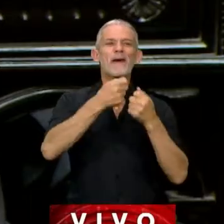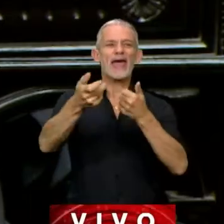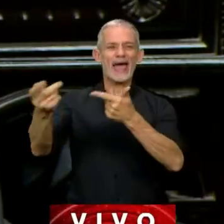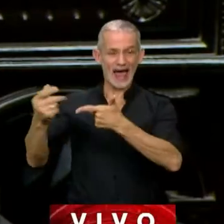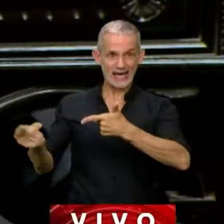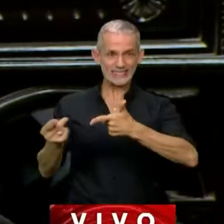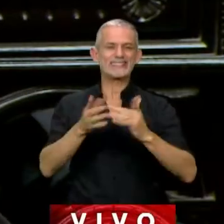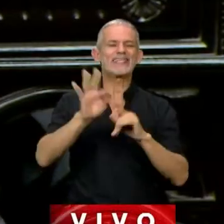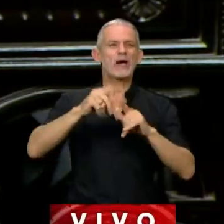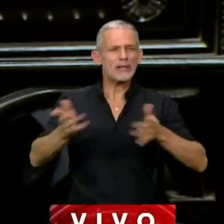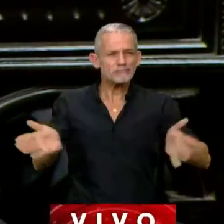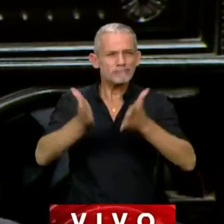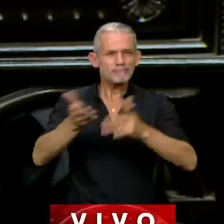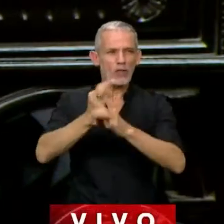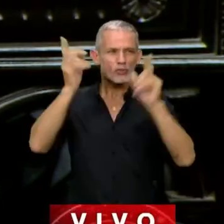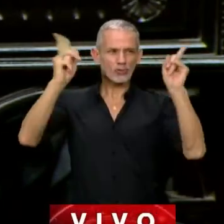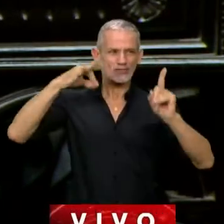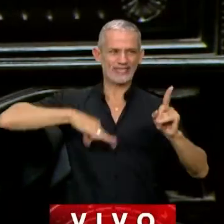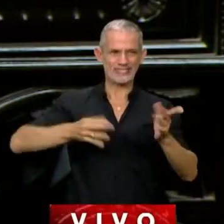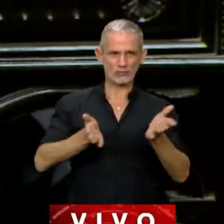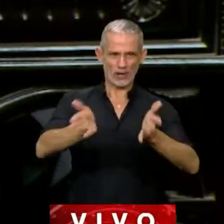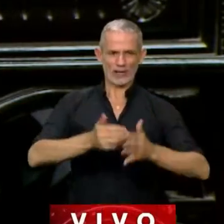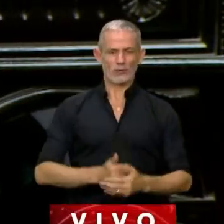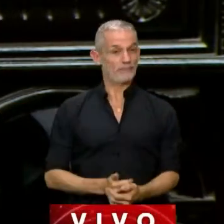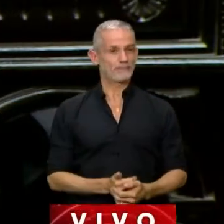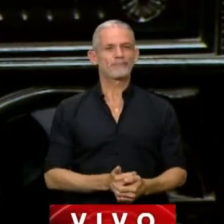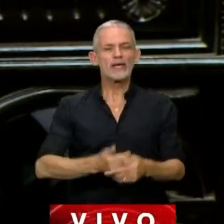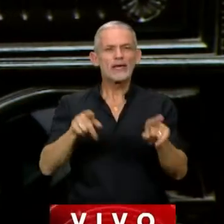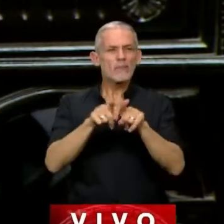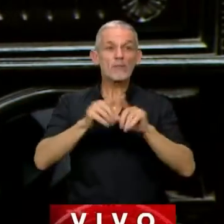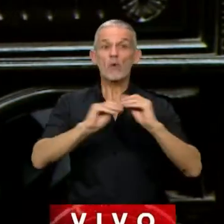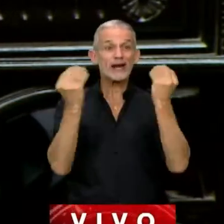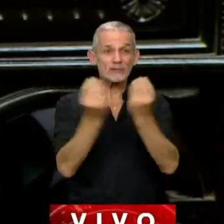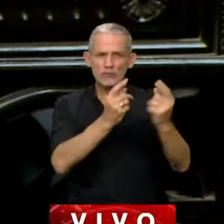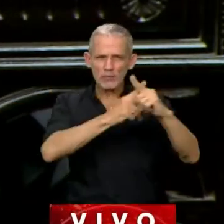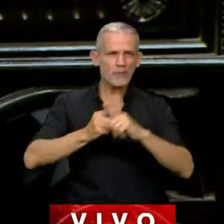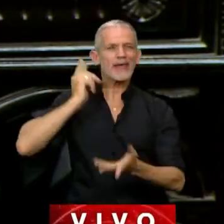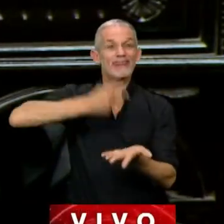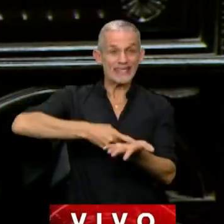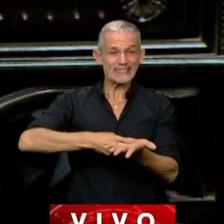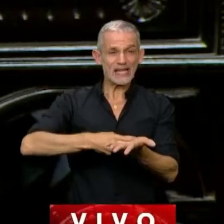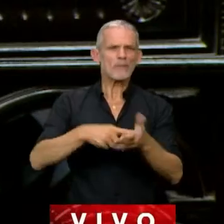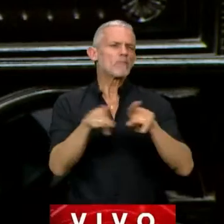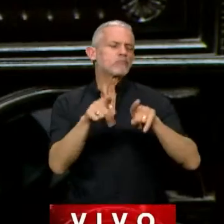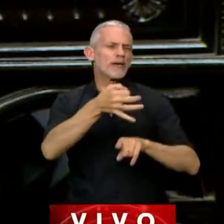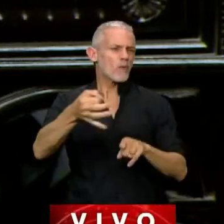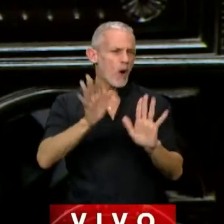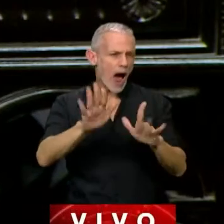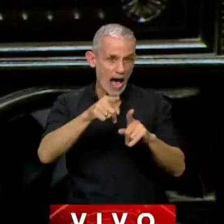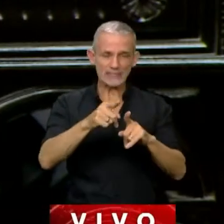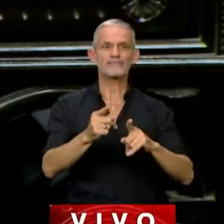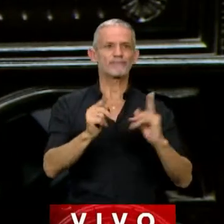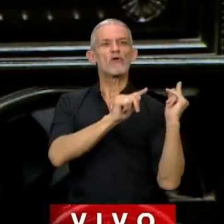que tiene que ver con el incentivo docente. Como resultado del dictamen, tal como está,